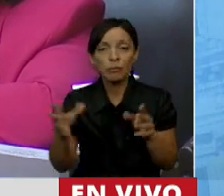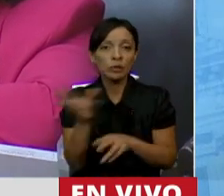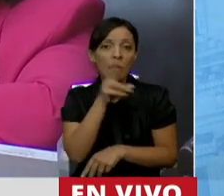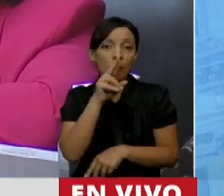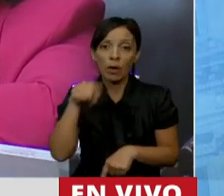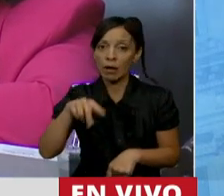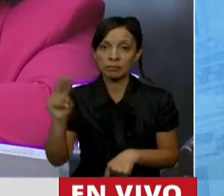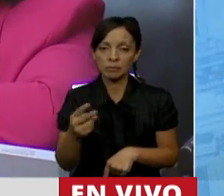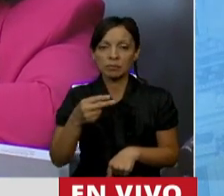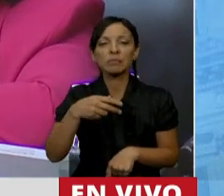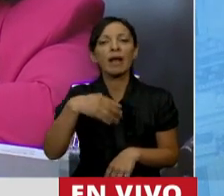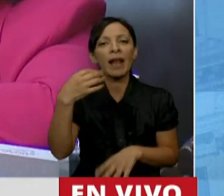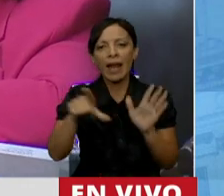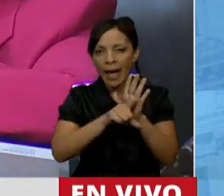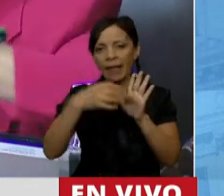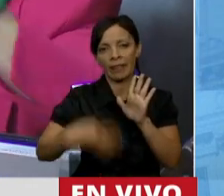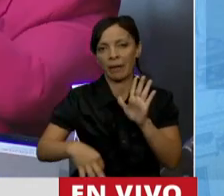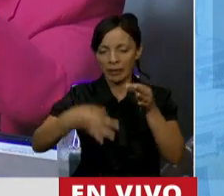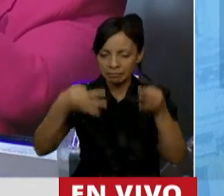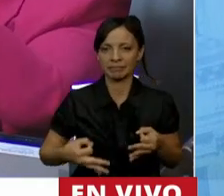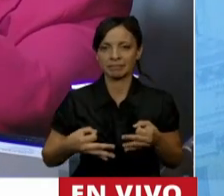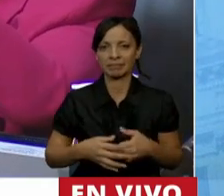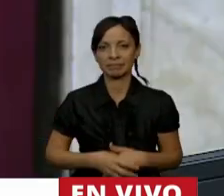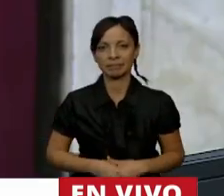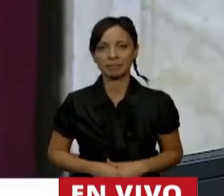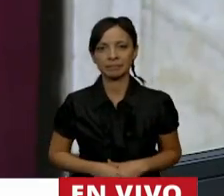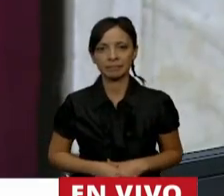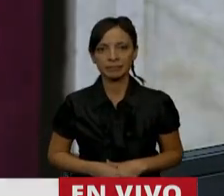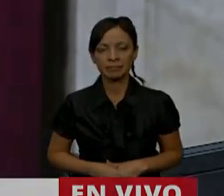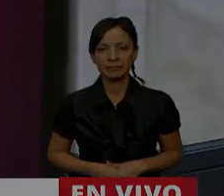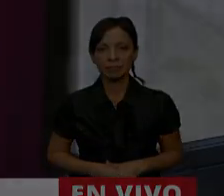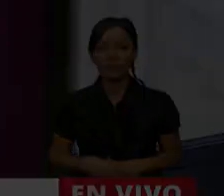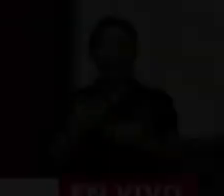están, que sea ley. Gracias, diputada Russo.